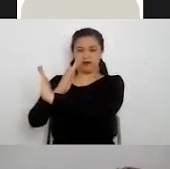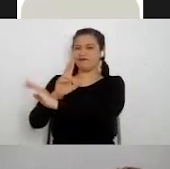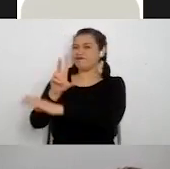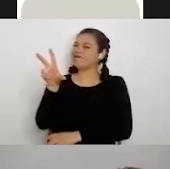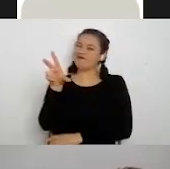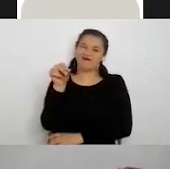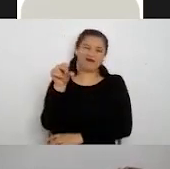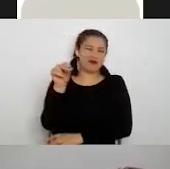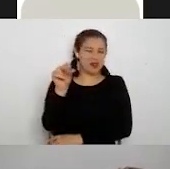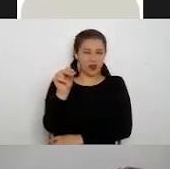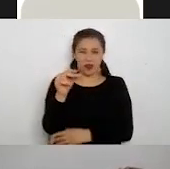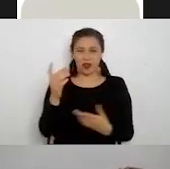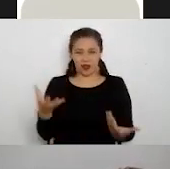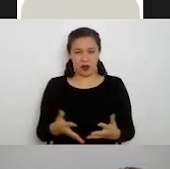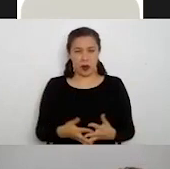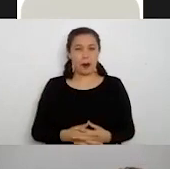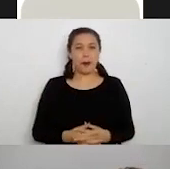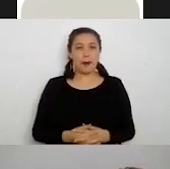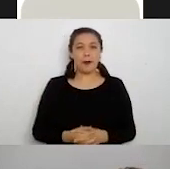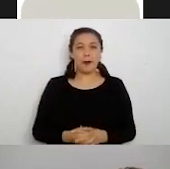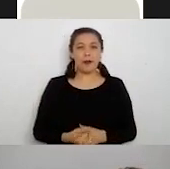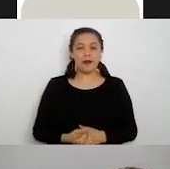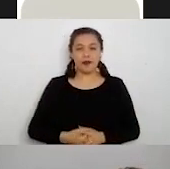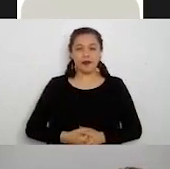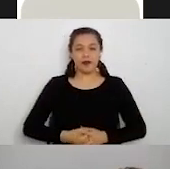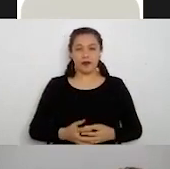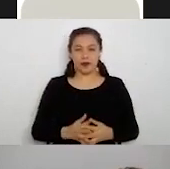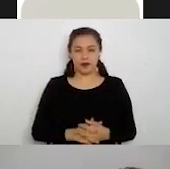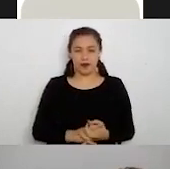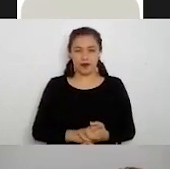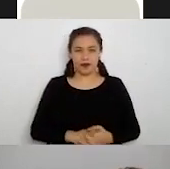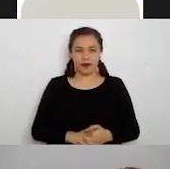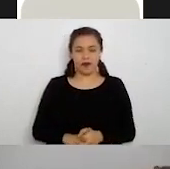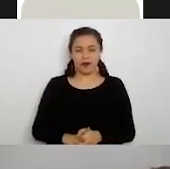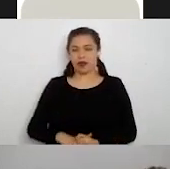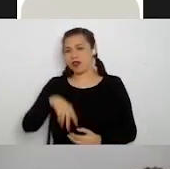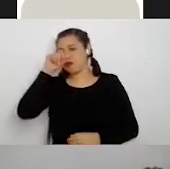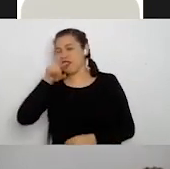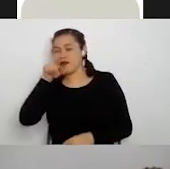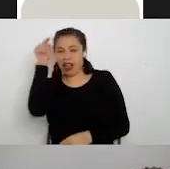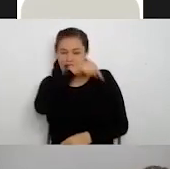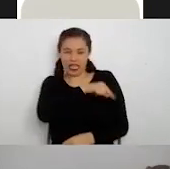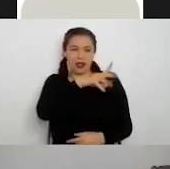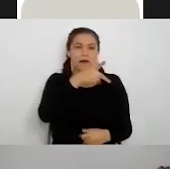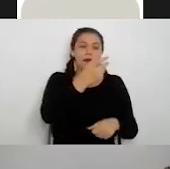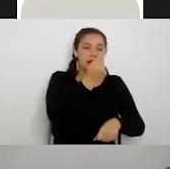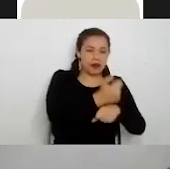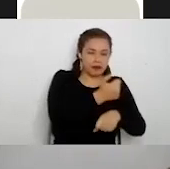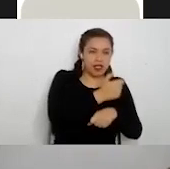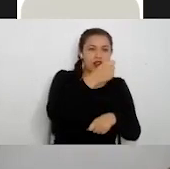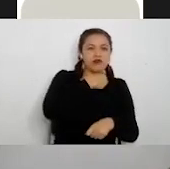No han hecho una cobertura muy del patrón que hay acá, que primero se vacunó a los adultos mayores, a la